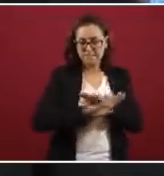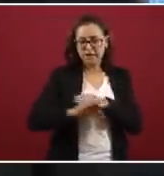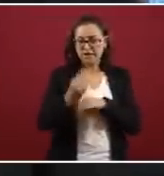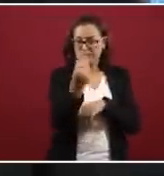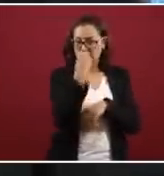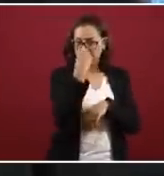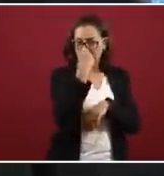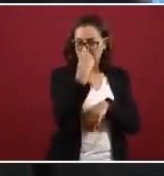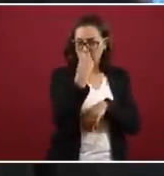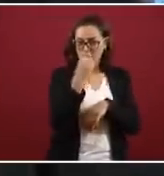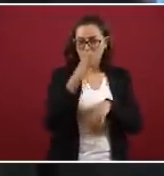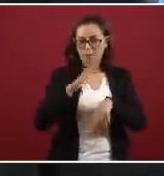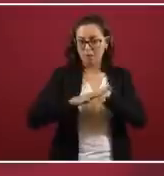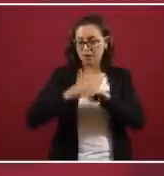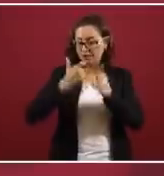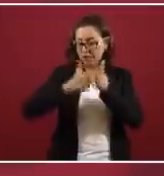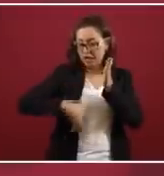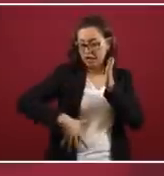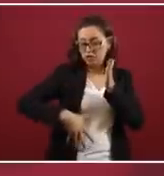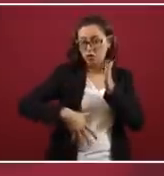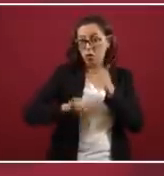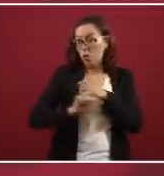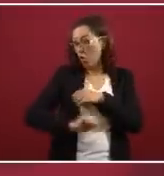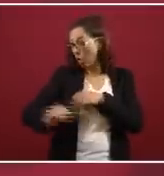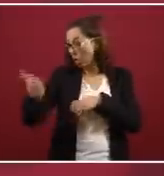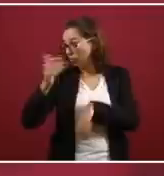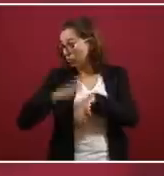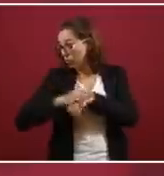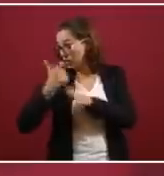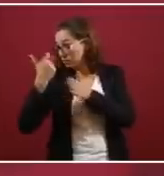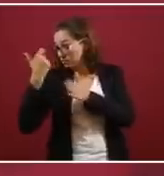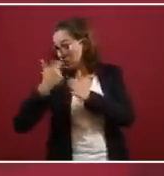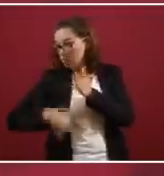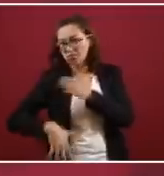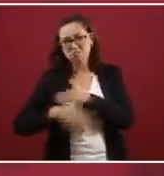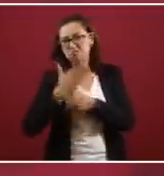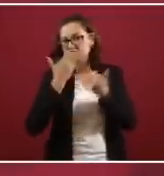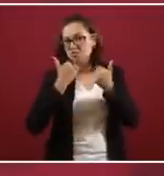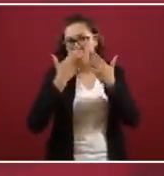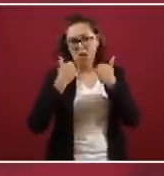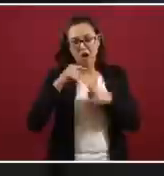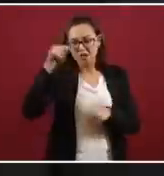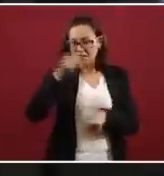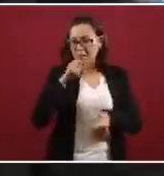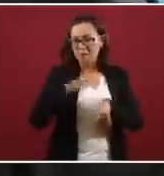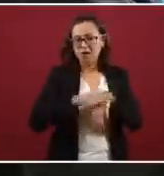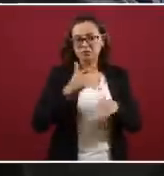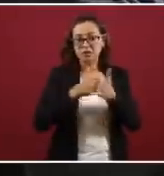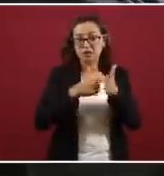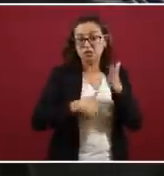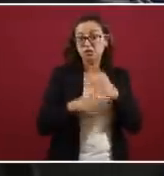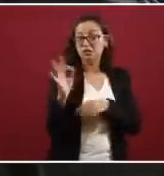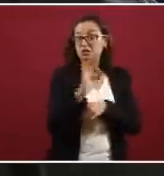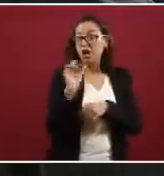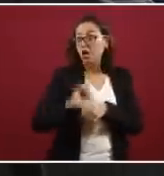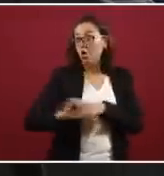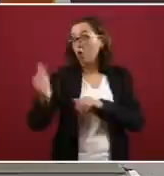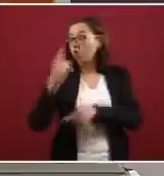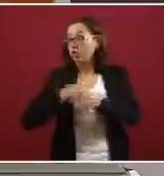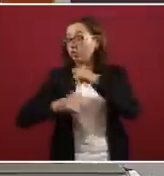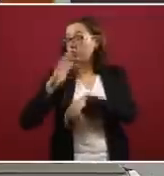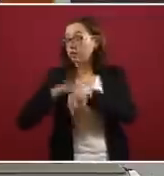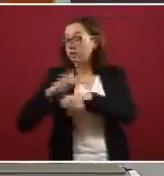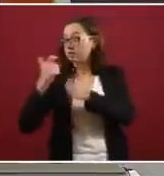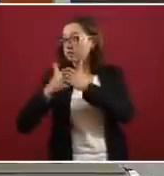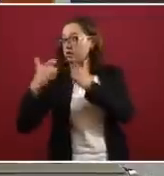a precios más bajos. Y si en algún caso lo hubiera, bajamos el precio. Señor presidente, es cuanto